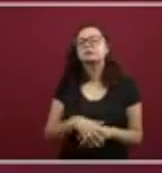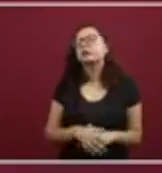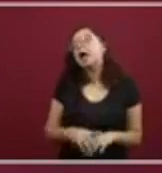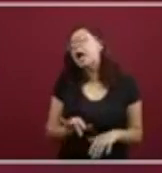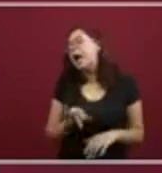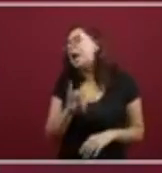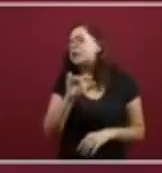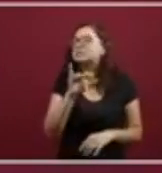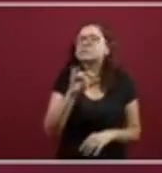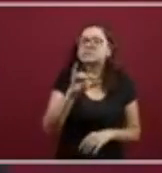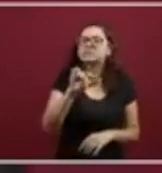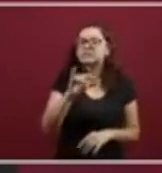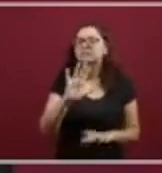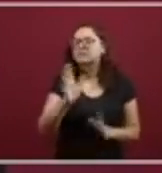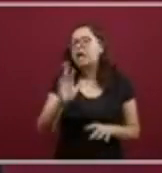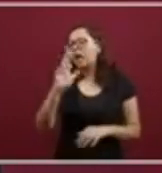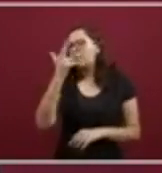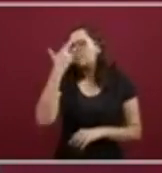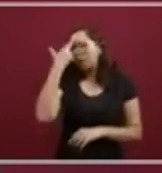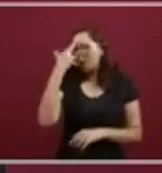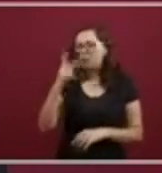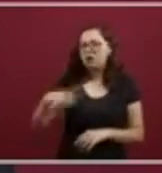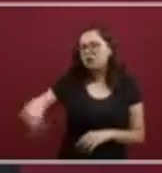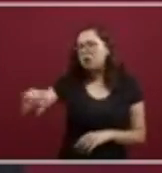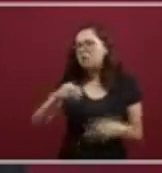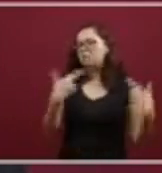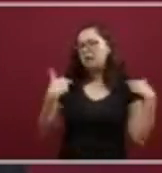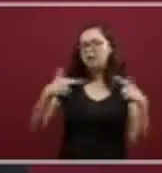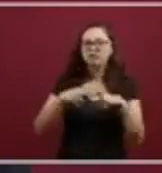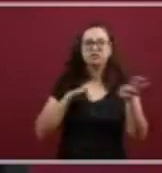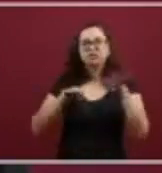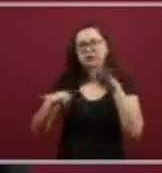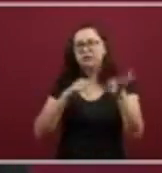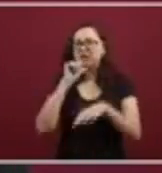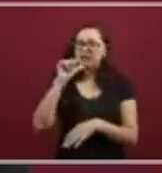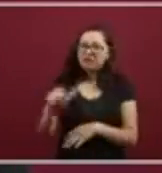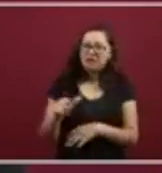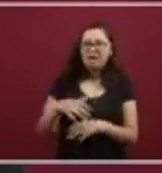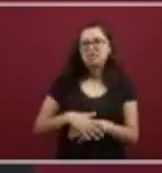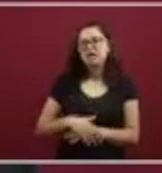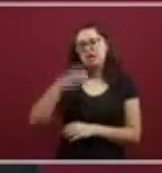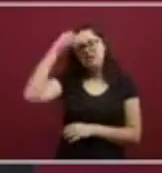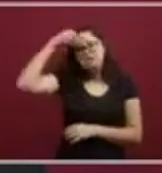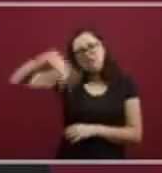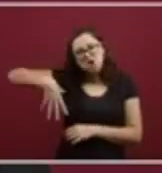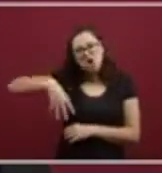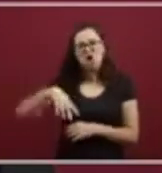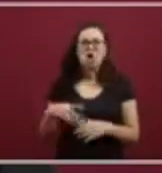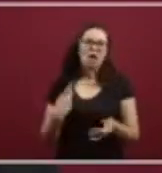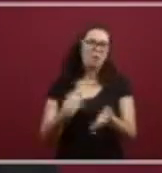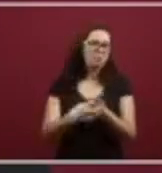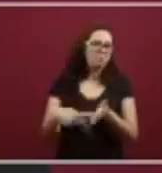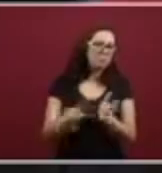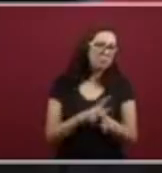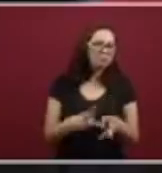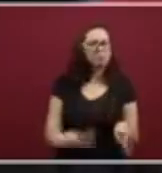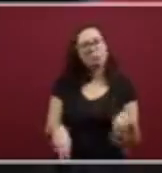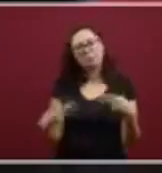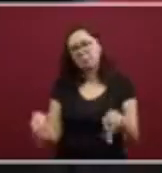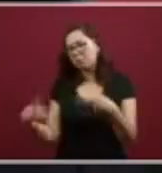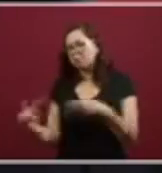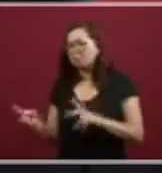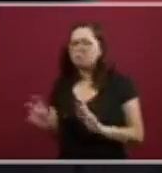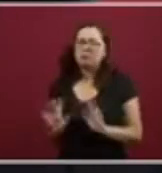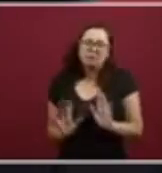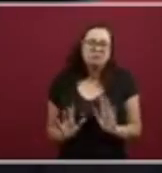maestros cobraban sin trabajar y que había comercio de plazas y otras